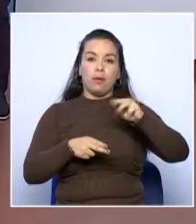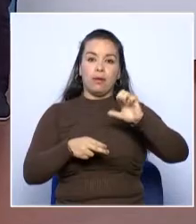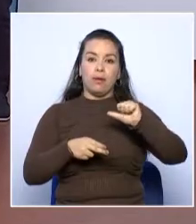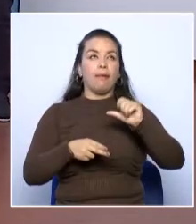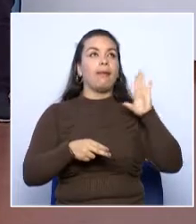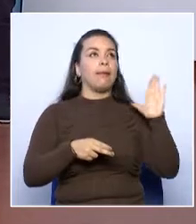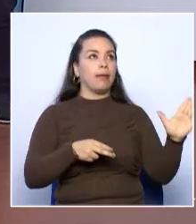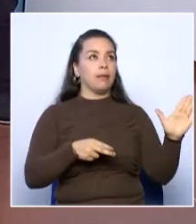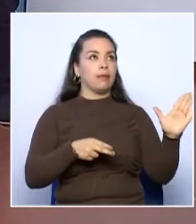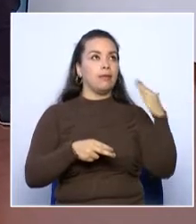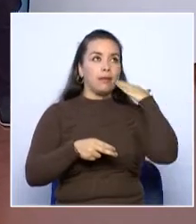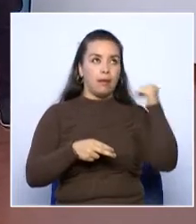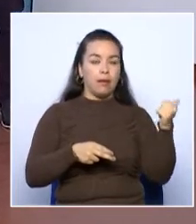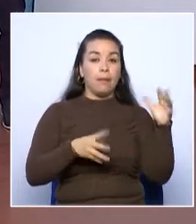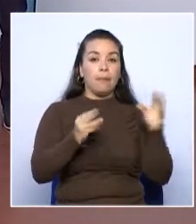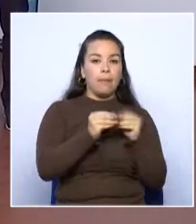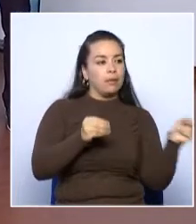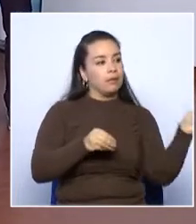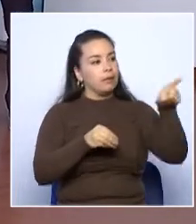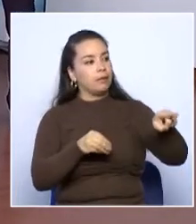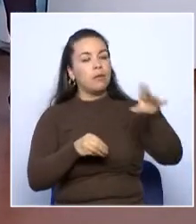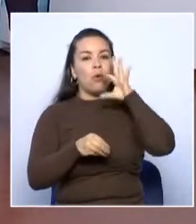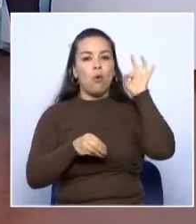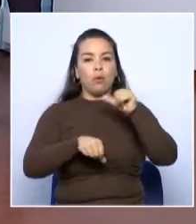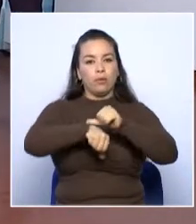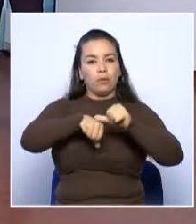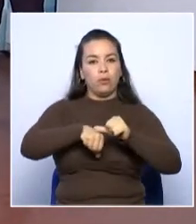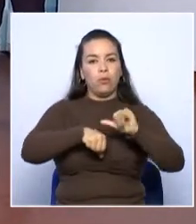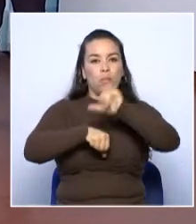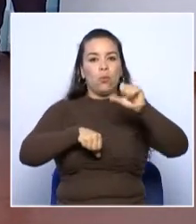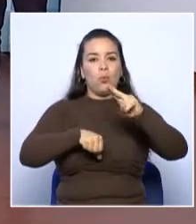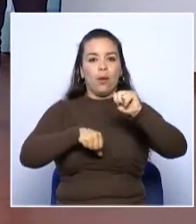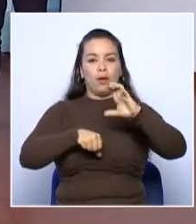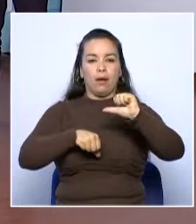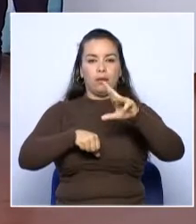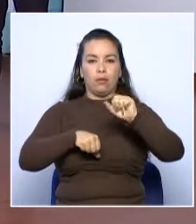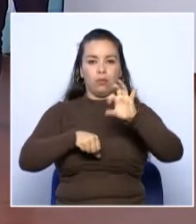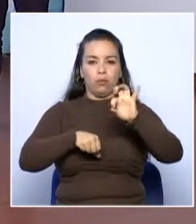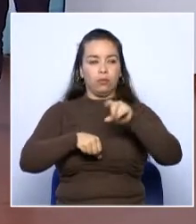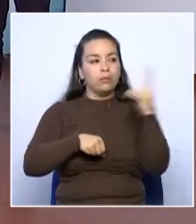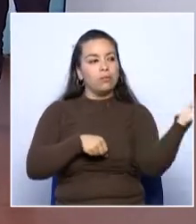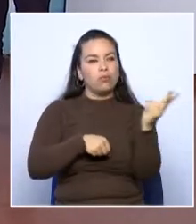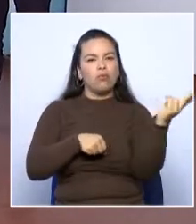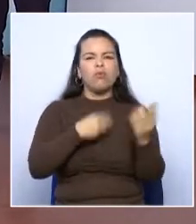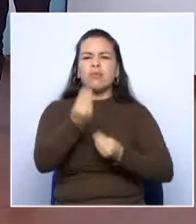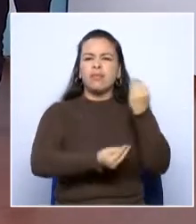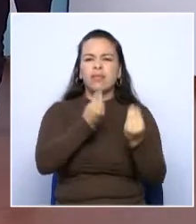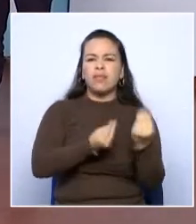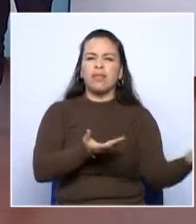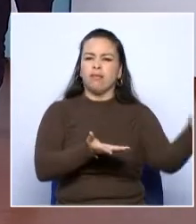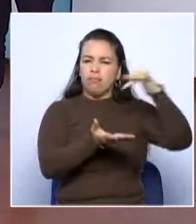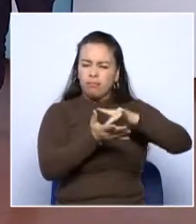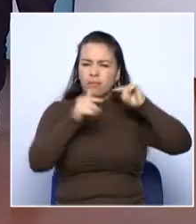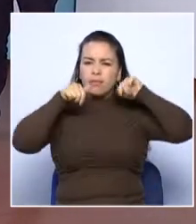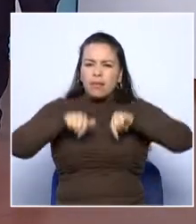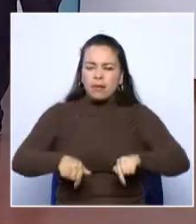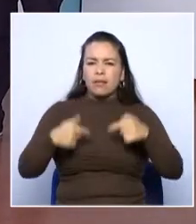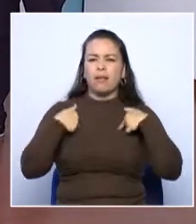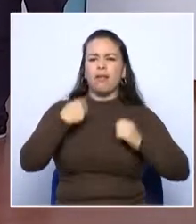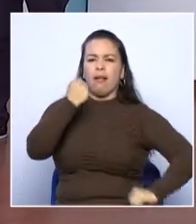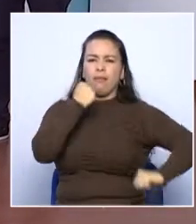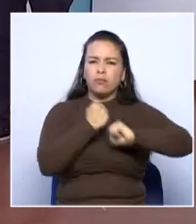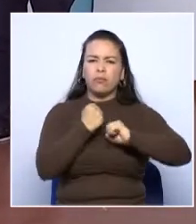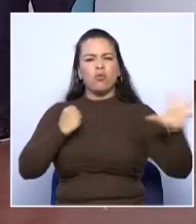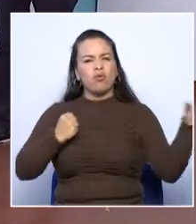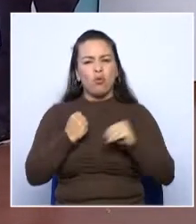Sánchez y el médico cirujano Juan Carlos Valencia Alzate. Ellos estarán con nosotros apoyándonos a